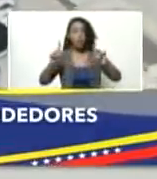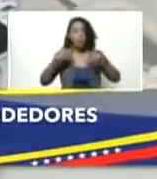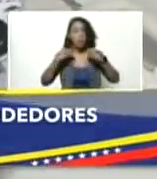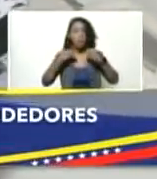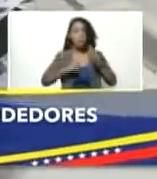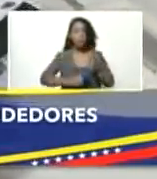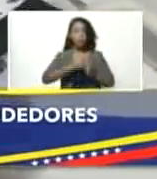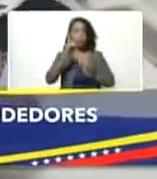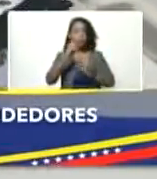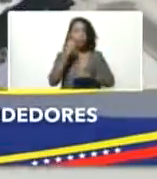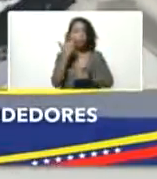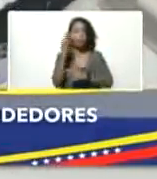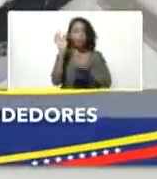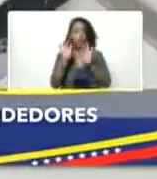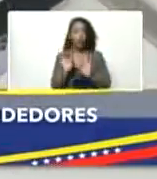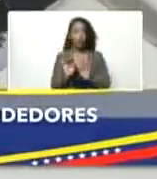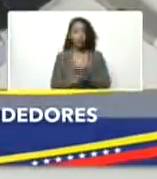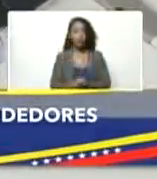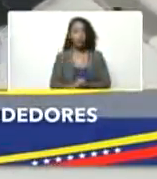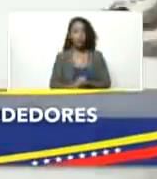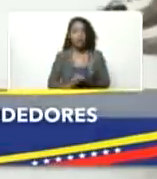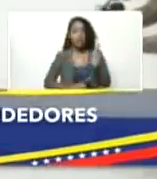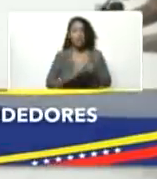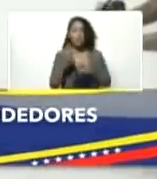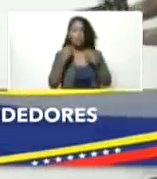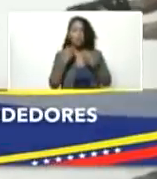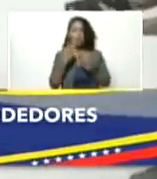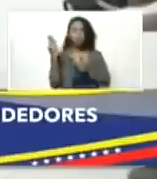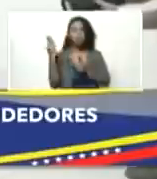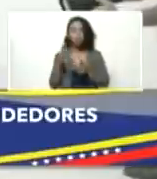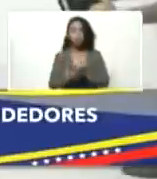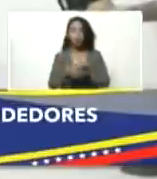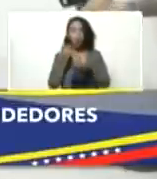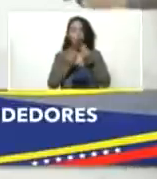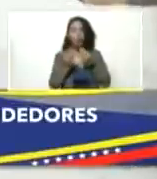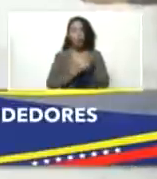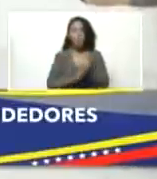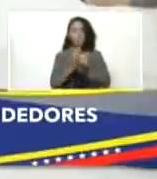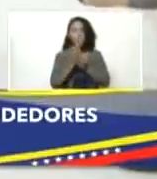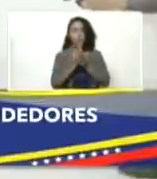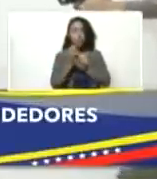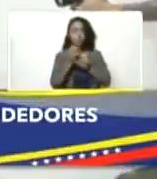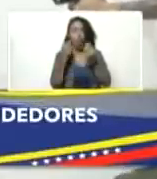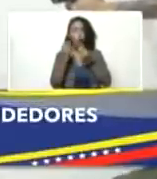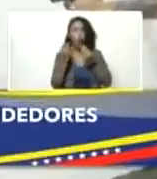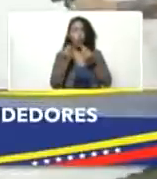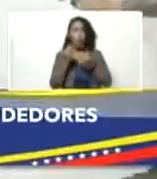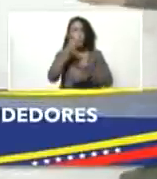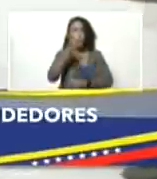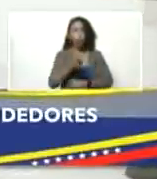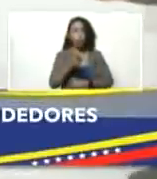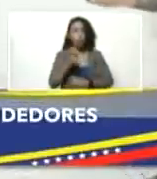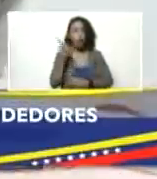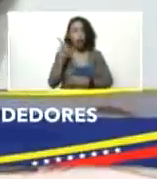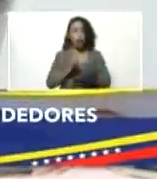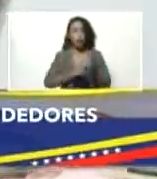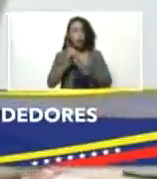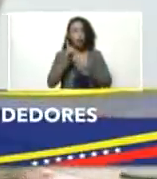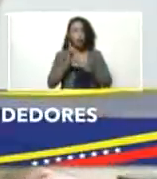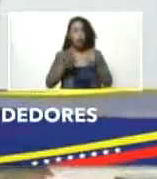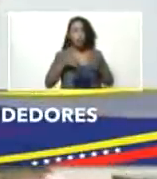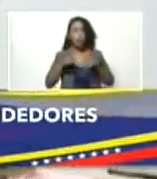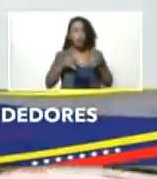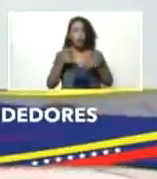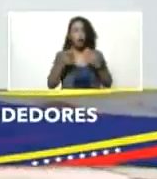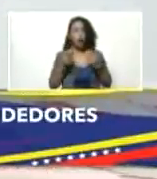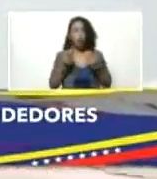un desarrollo a tres niveles, ¿no? Un desarrollo para ellos como emprendedores, como personas que están desarrollando una actividad